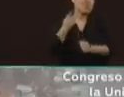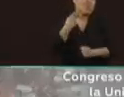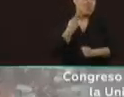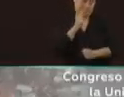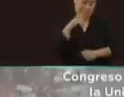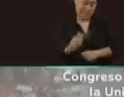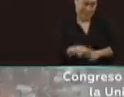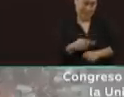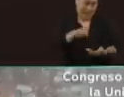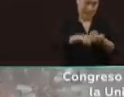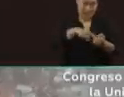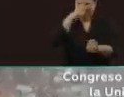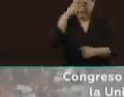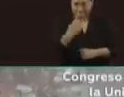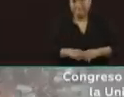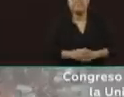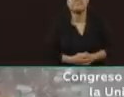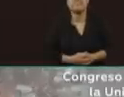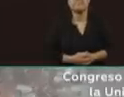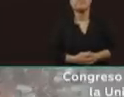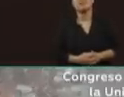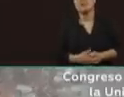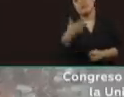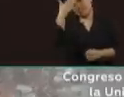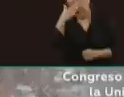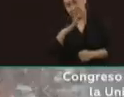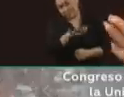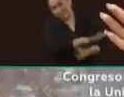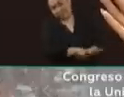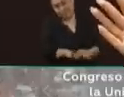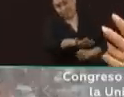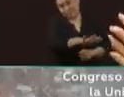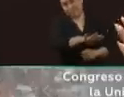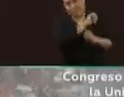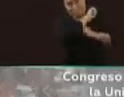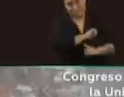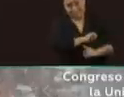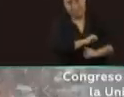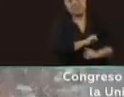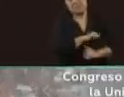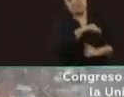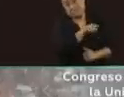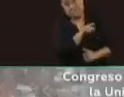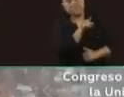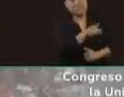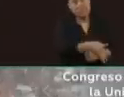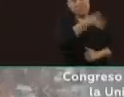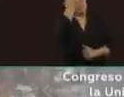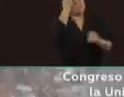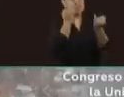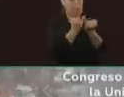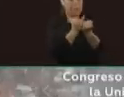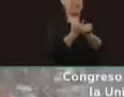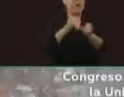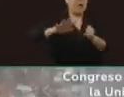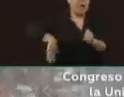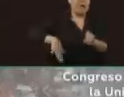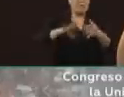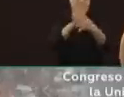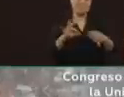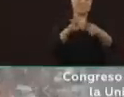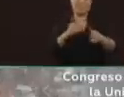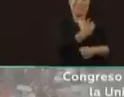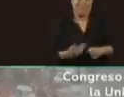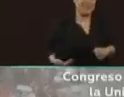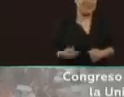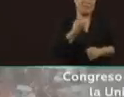este país. Ustedes, los oficialistas, podrán repetir las mentiras que hoy dijo su presidente en el informe de gobierno, pero